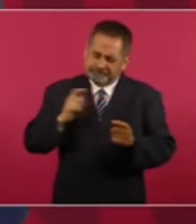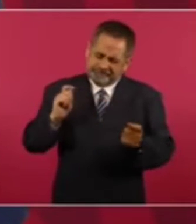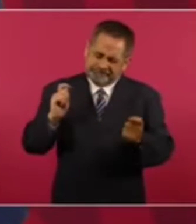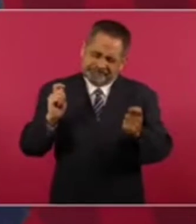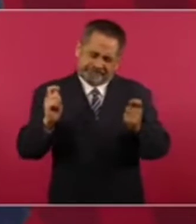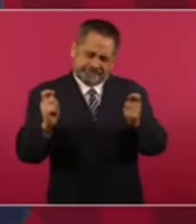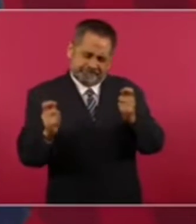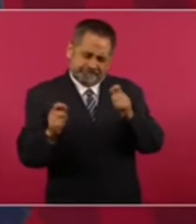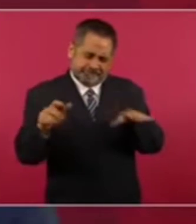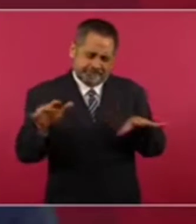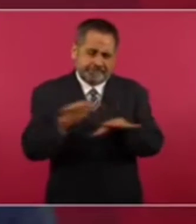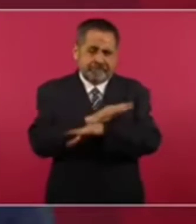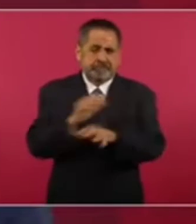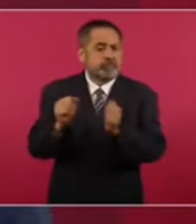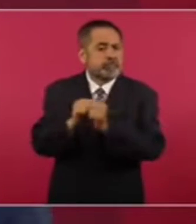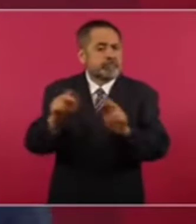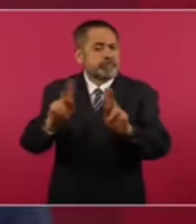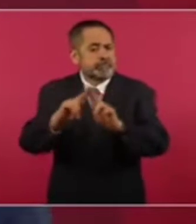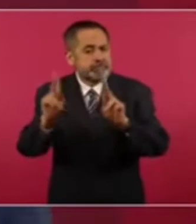pacífica,